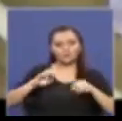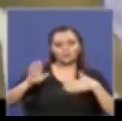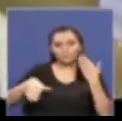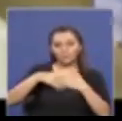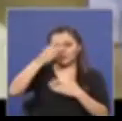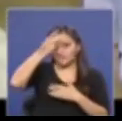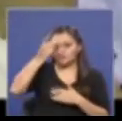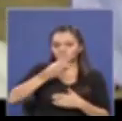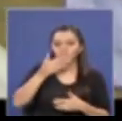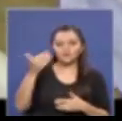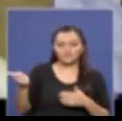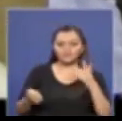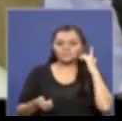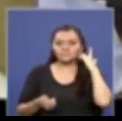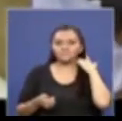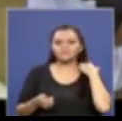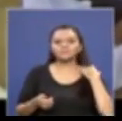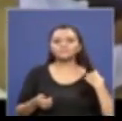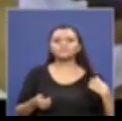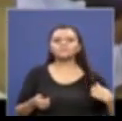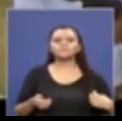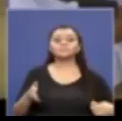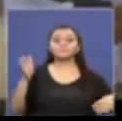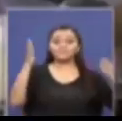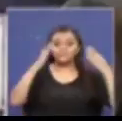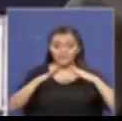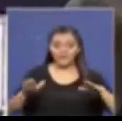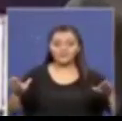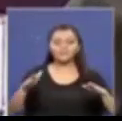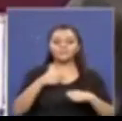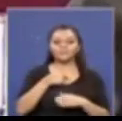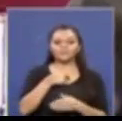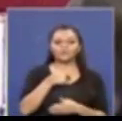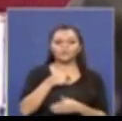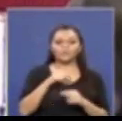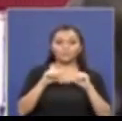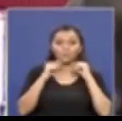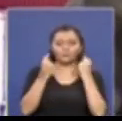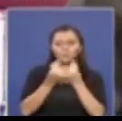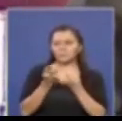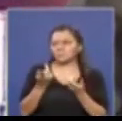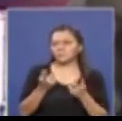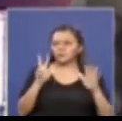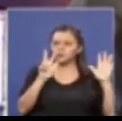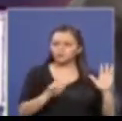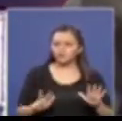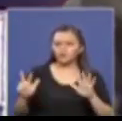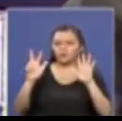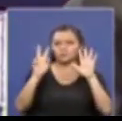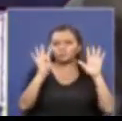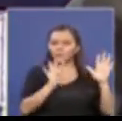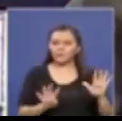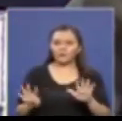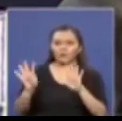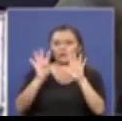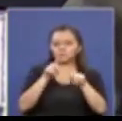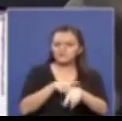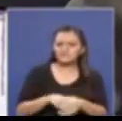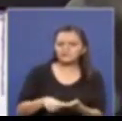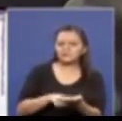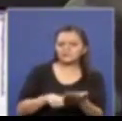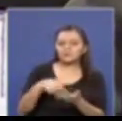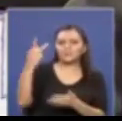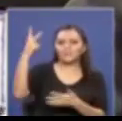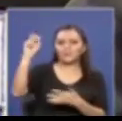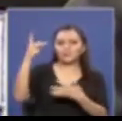tomar las mejores decisiones. Bueno, ustedes saben que en el gabinete son 8 o 9 horas de reunión, se tratan